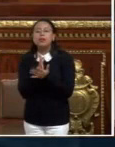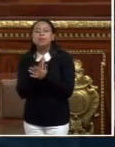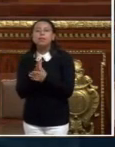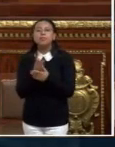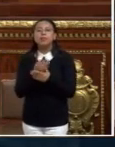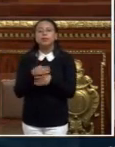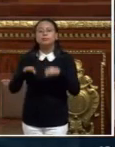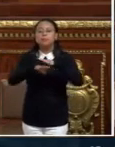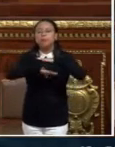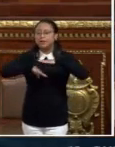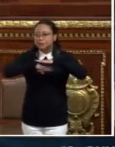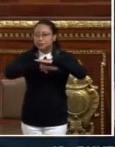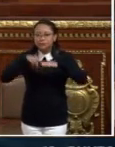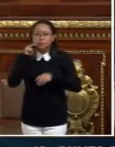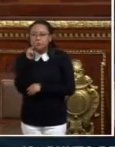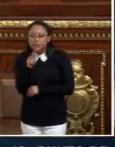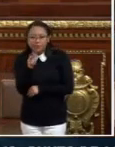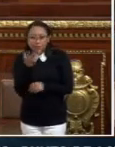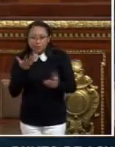etcétera.